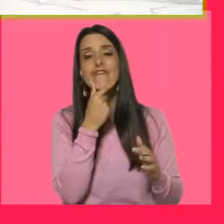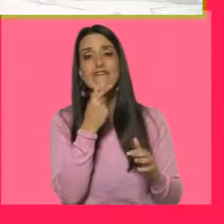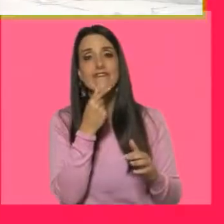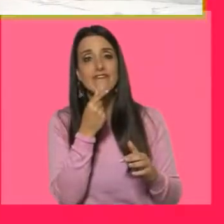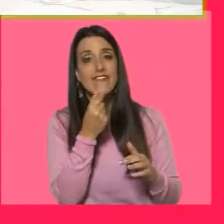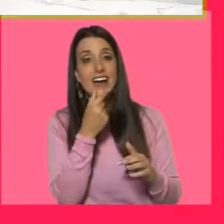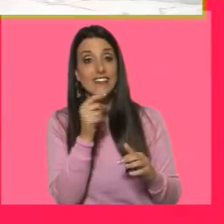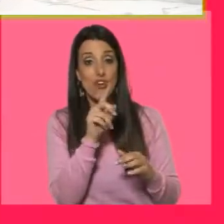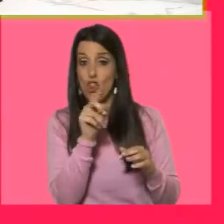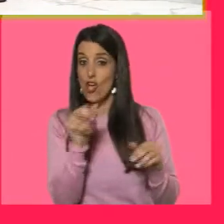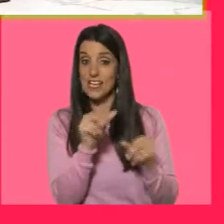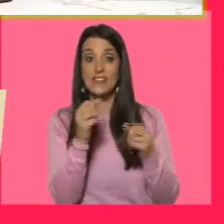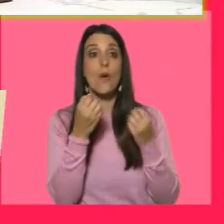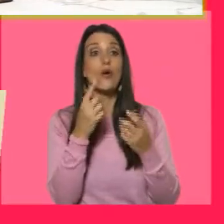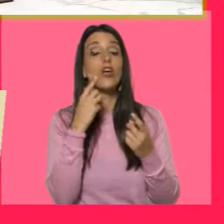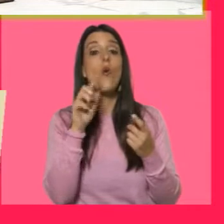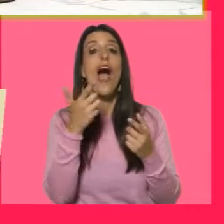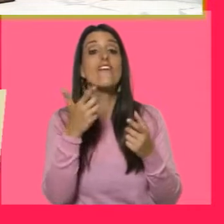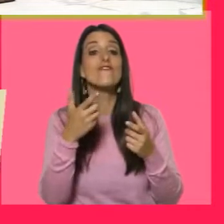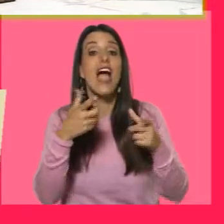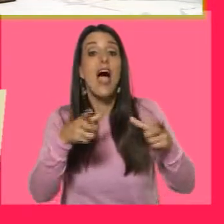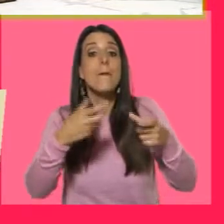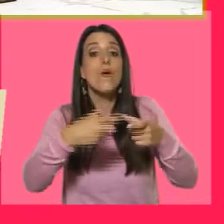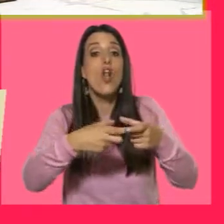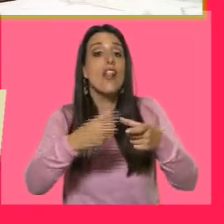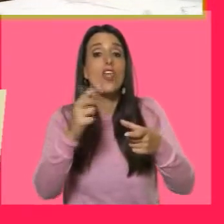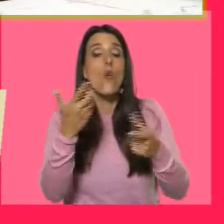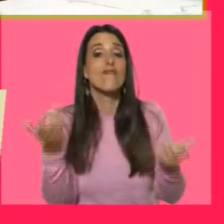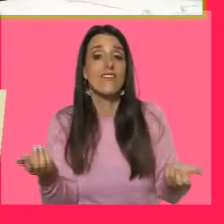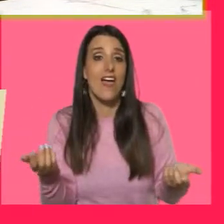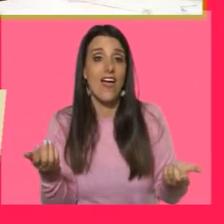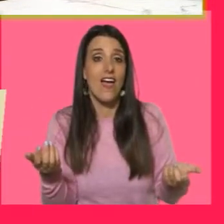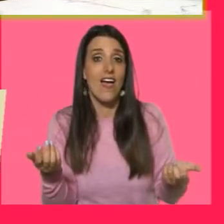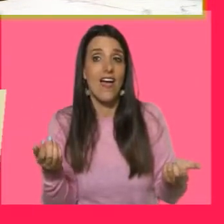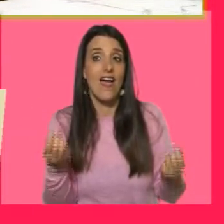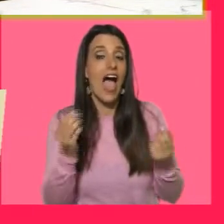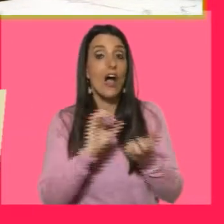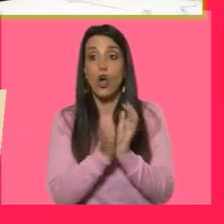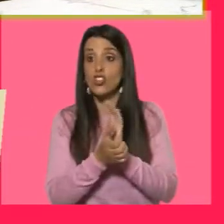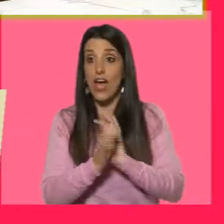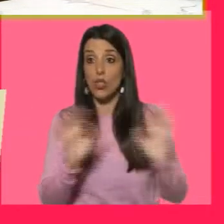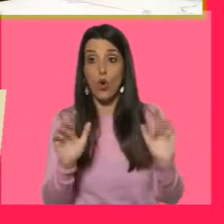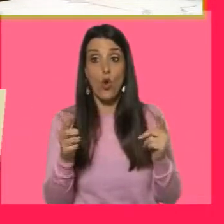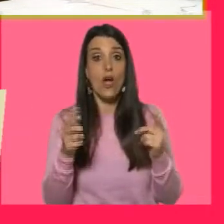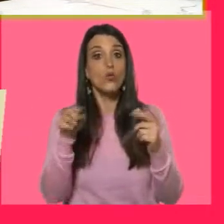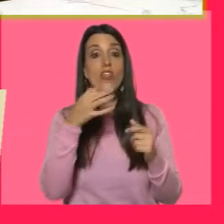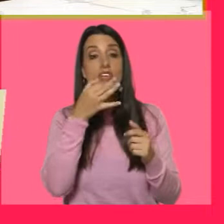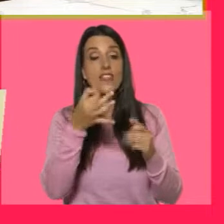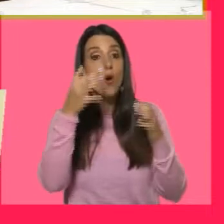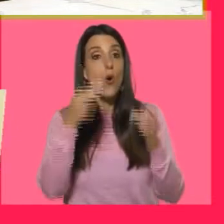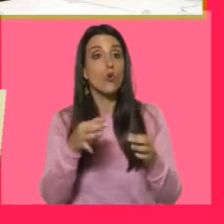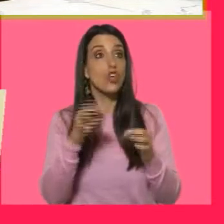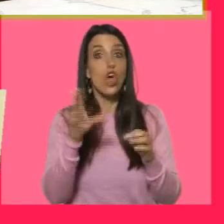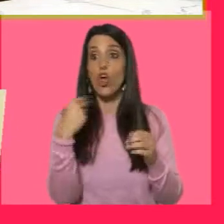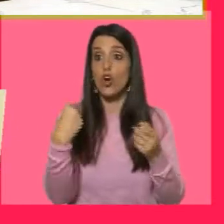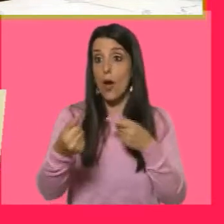que no las hice porque no encontré no el molde. Es verdad. No sé qué pasó, que se agotaron. Yo creo que después de que vos dijiste esa receta, todo el mundo